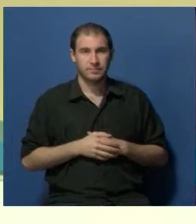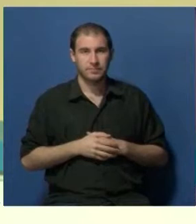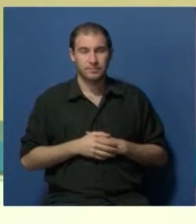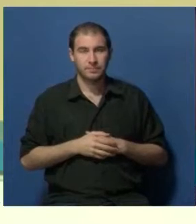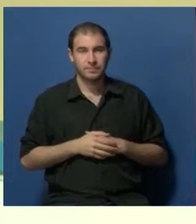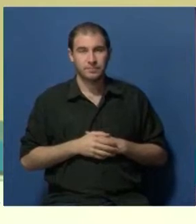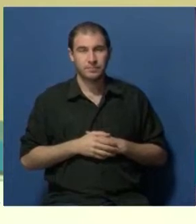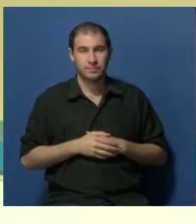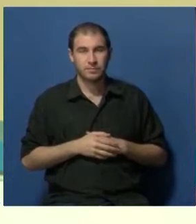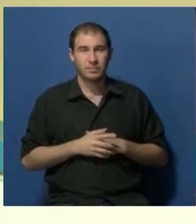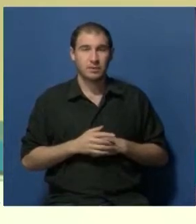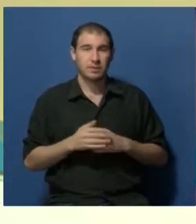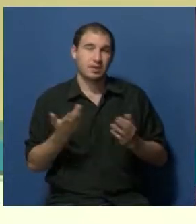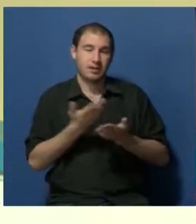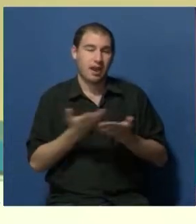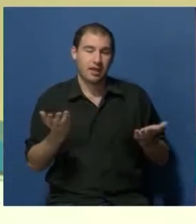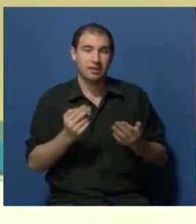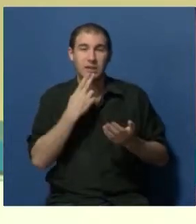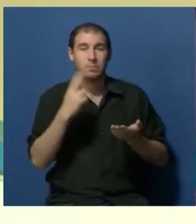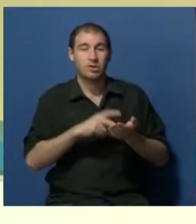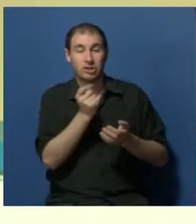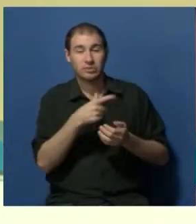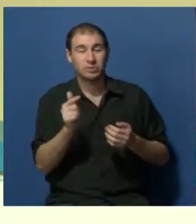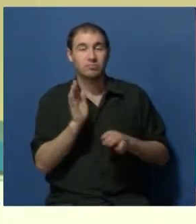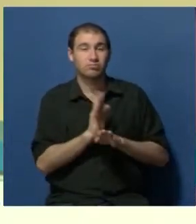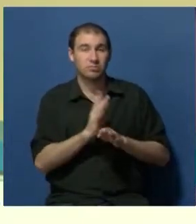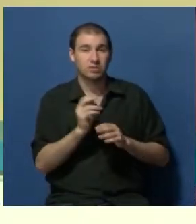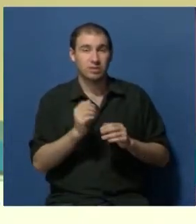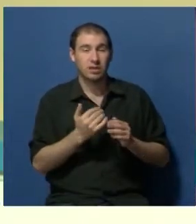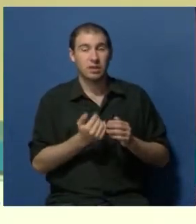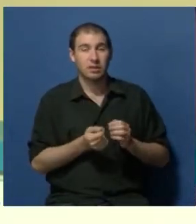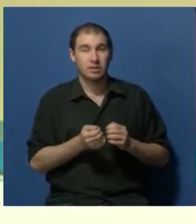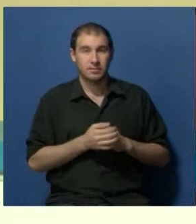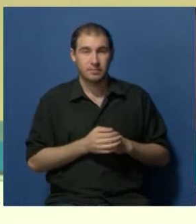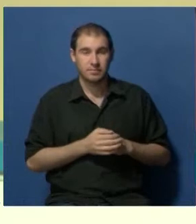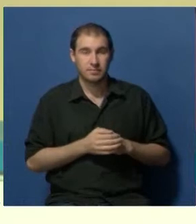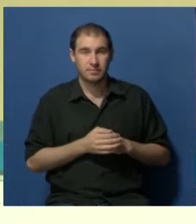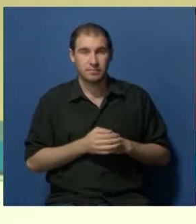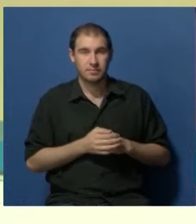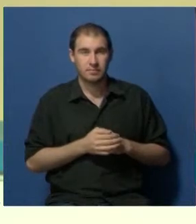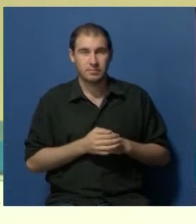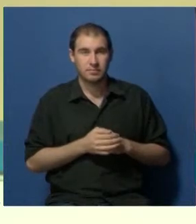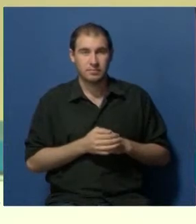Bueno, básicamente el impuesto a las ganancias es una redistribución del